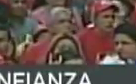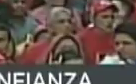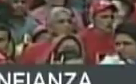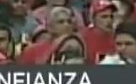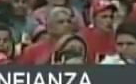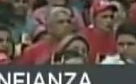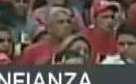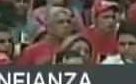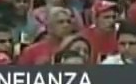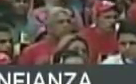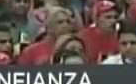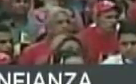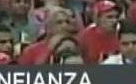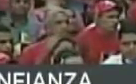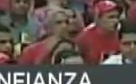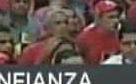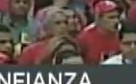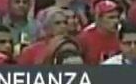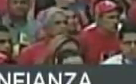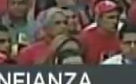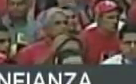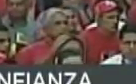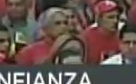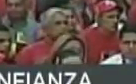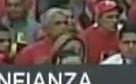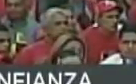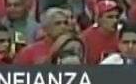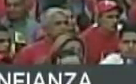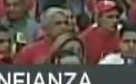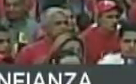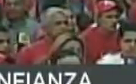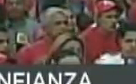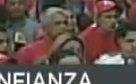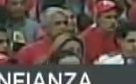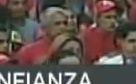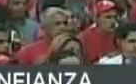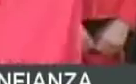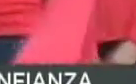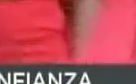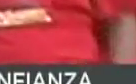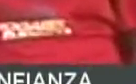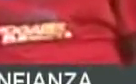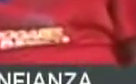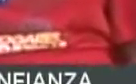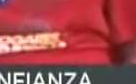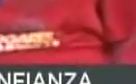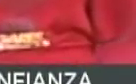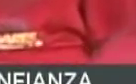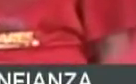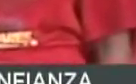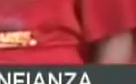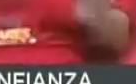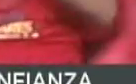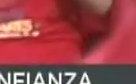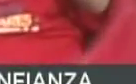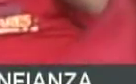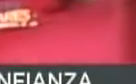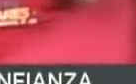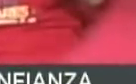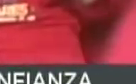el mediodía hasta esta hora. Más de 15 kilómetros hemos